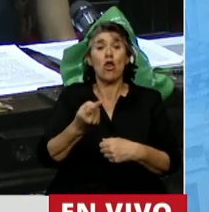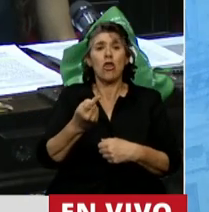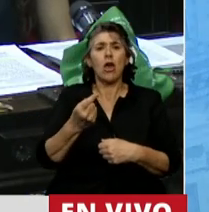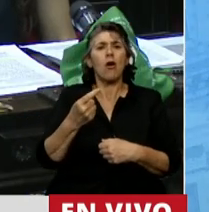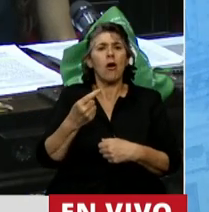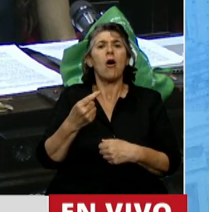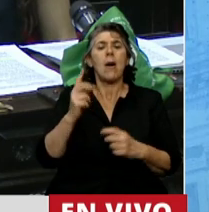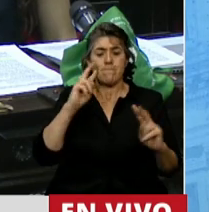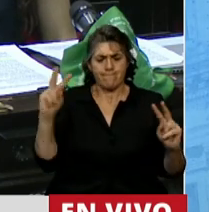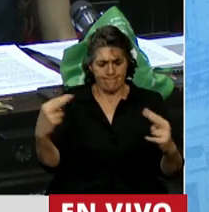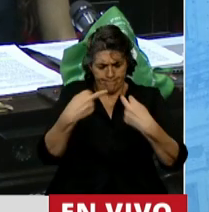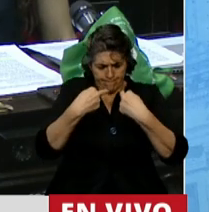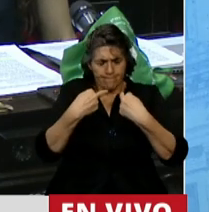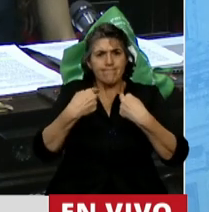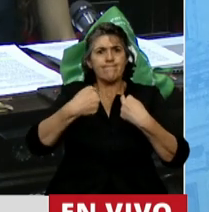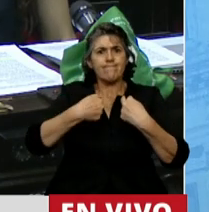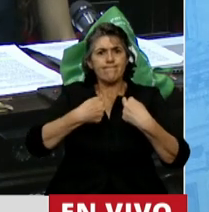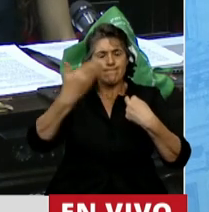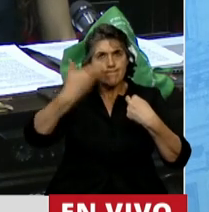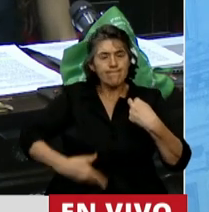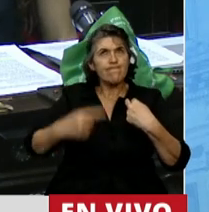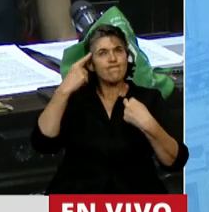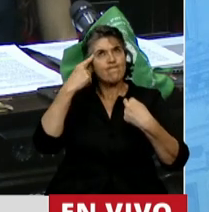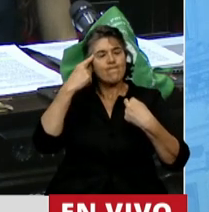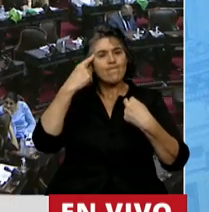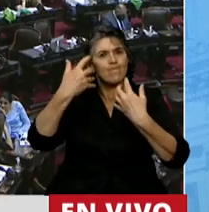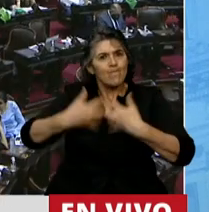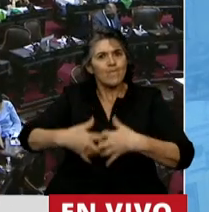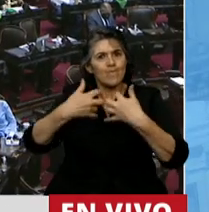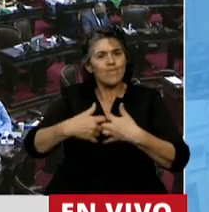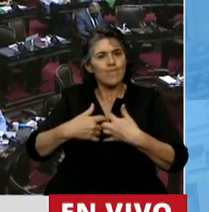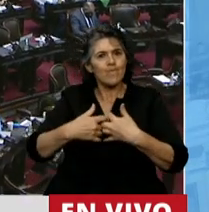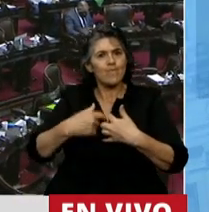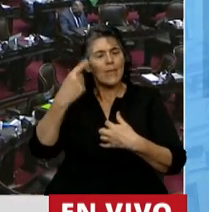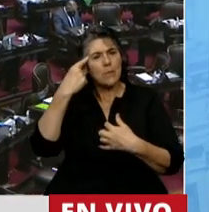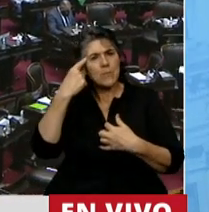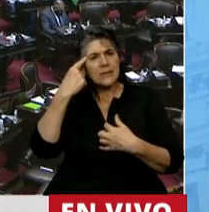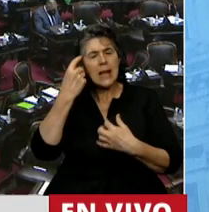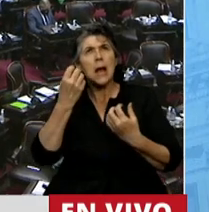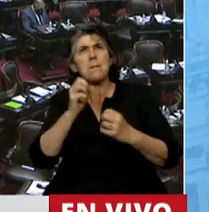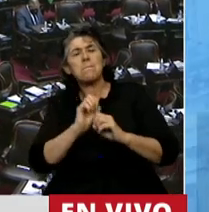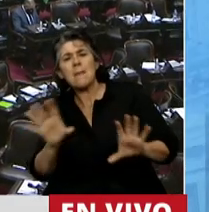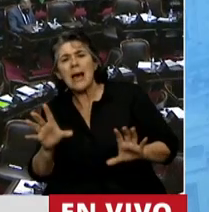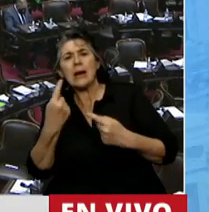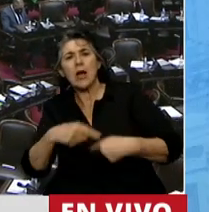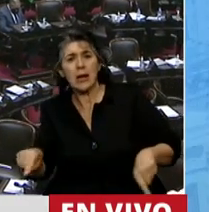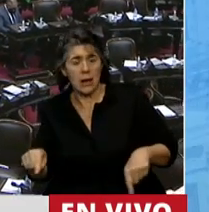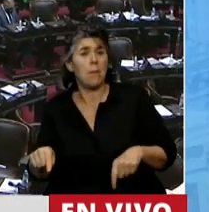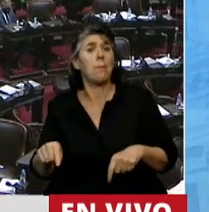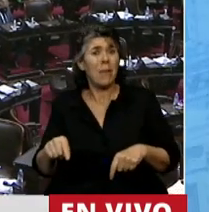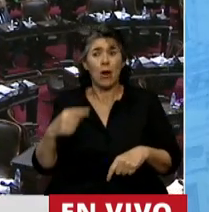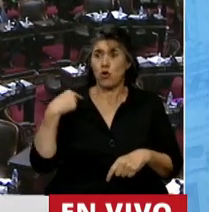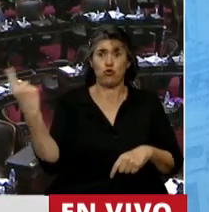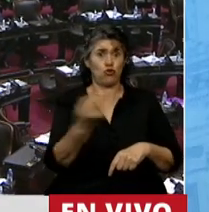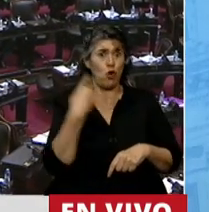escuchado mucho hablar de autocríticas. Y quienes estamos acá tenemos enormes